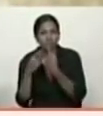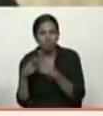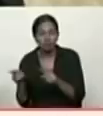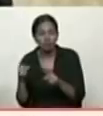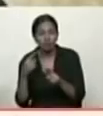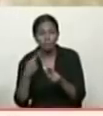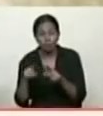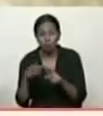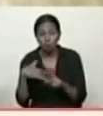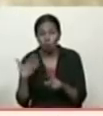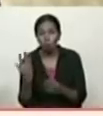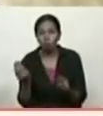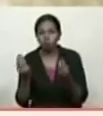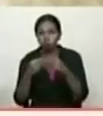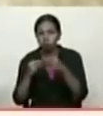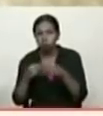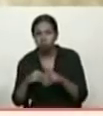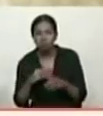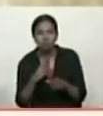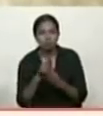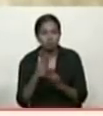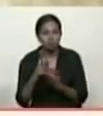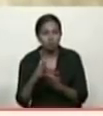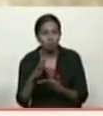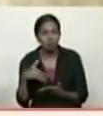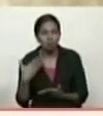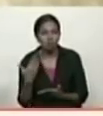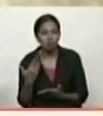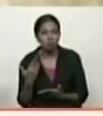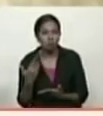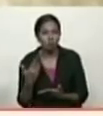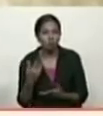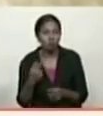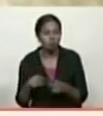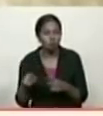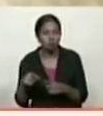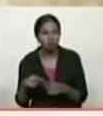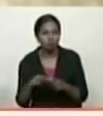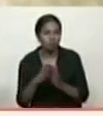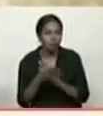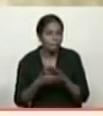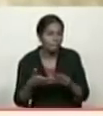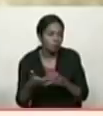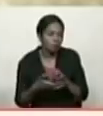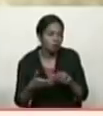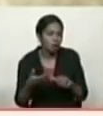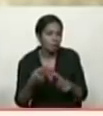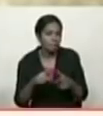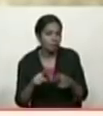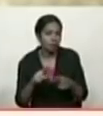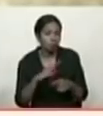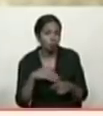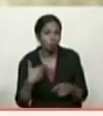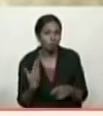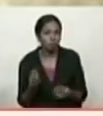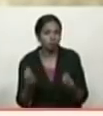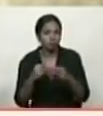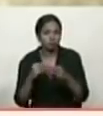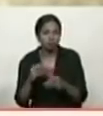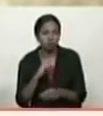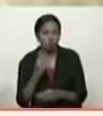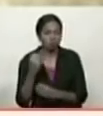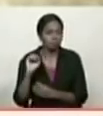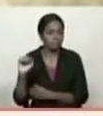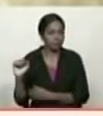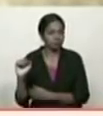un acuerdo, y acuerdos siempre que haya una coyuntura política, económica en Venezuela, eso siempre será así. Pero negarse a dialogar, eso